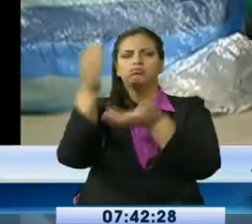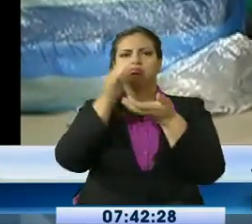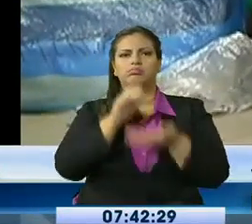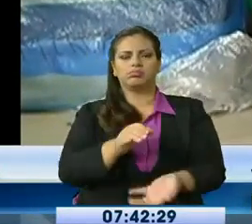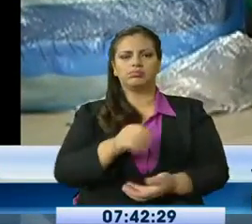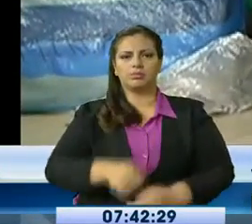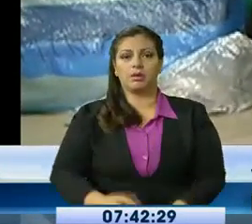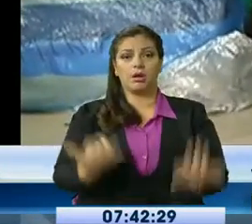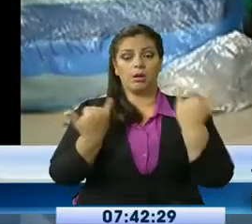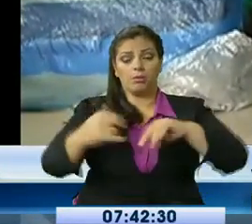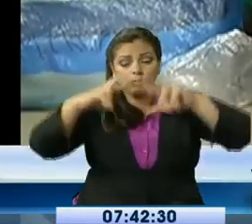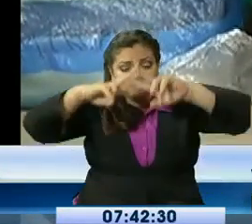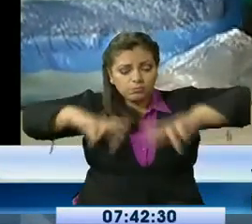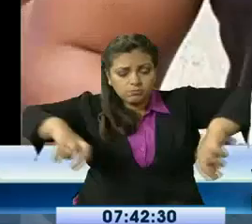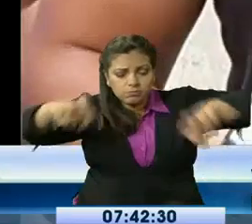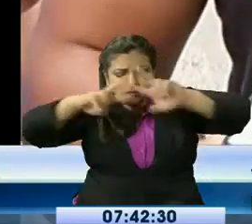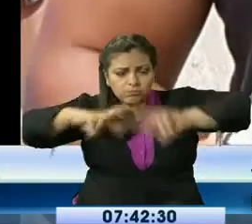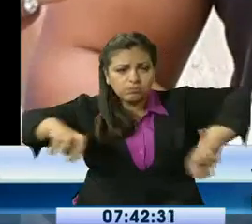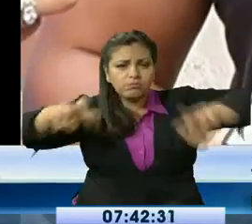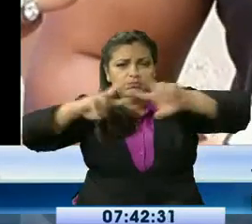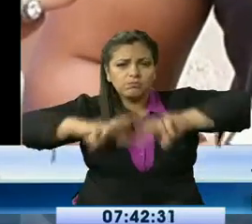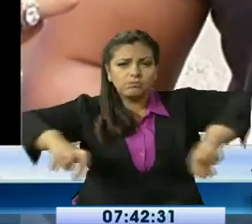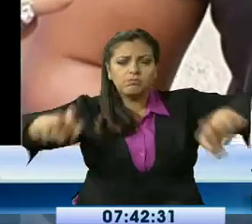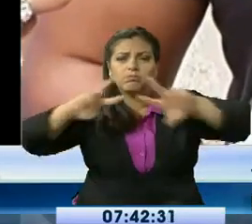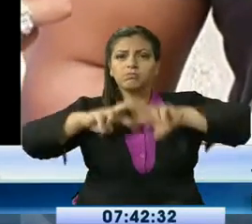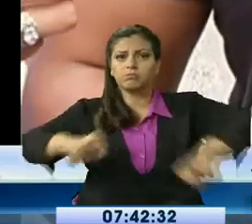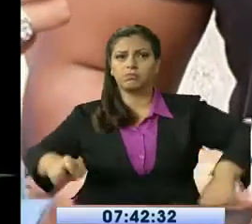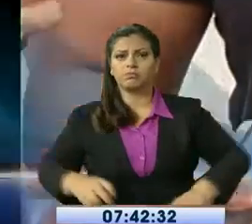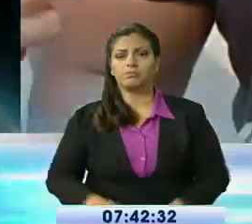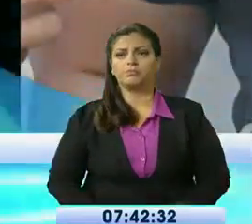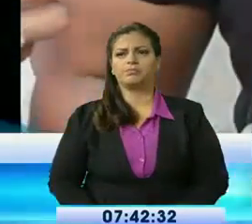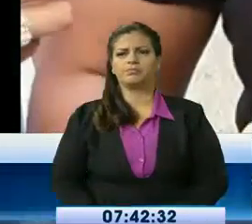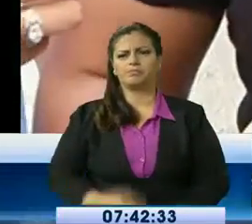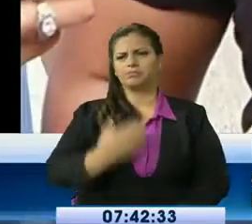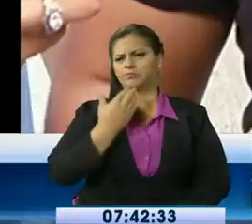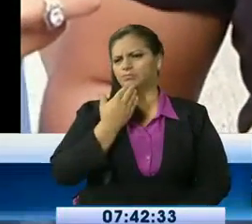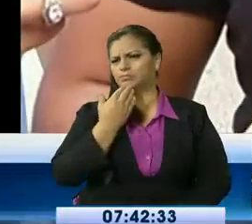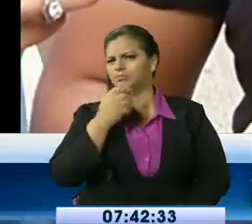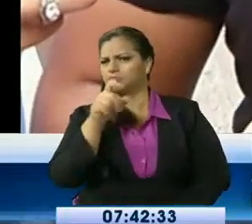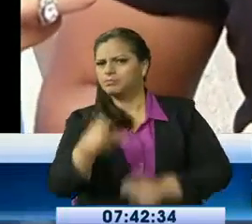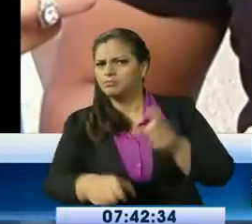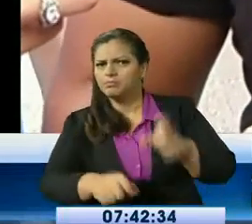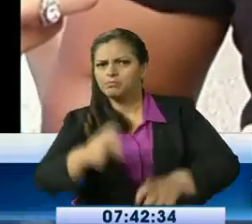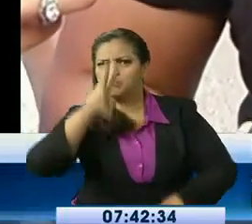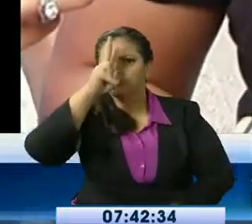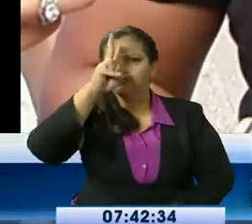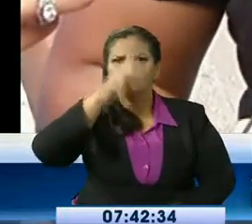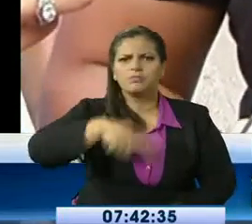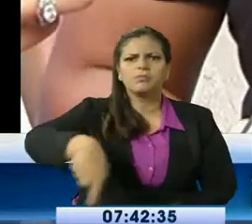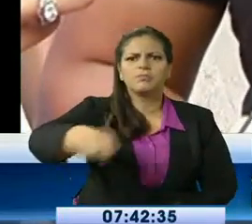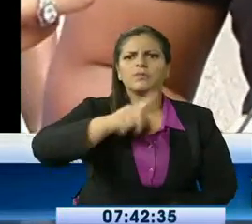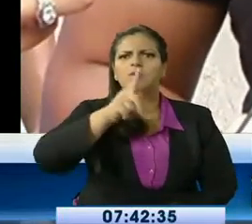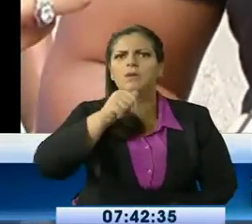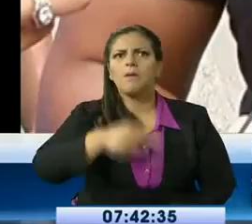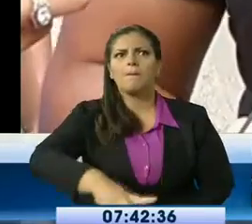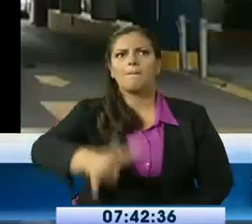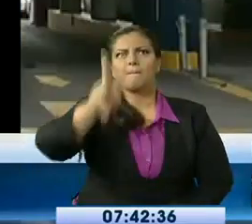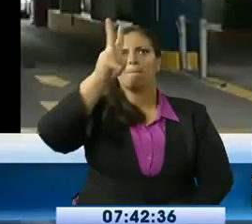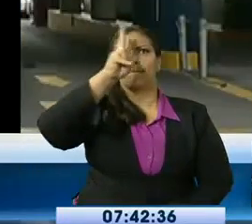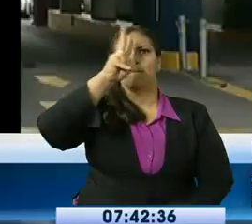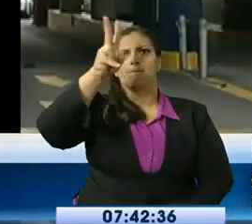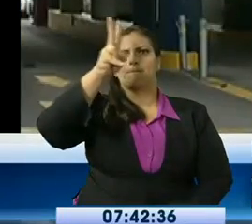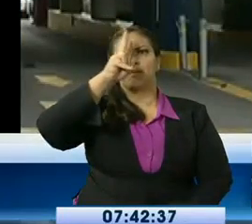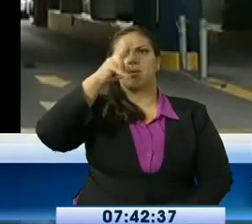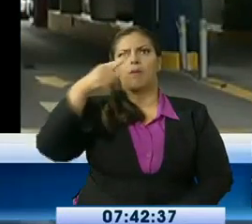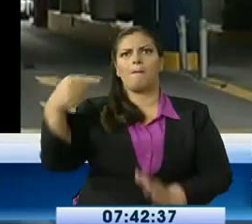generando una investigación. Estamos en etapa de vinculación de los presuntos causantes de fraude al Estado.